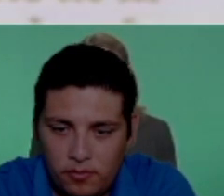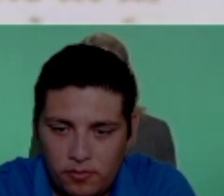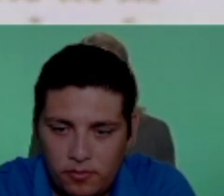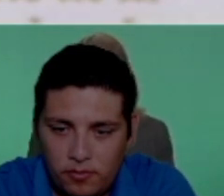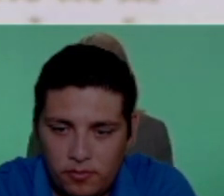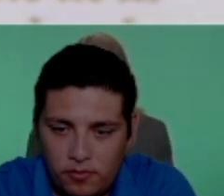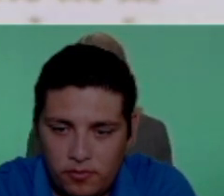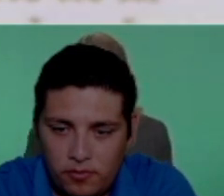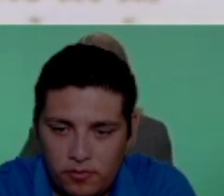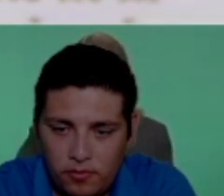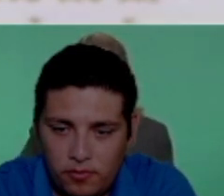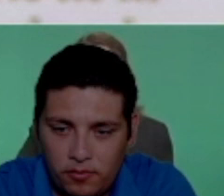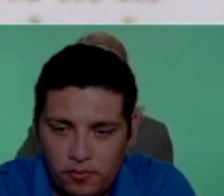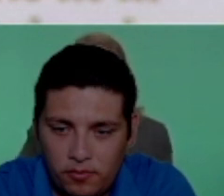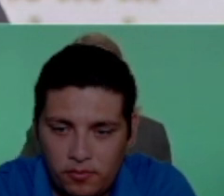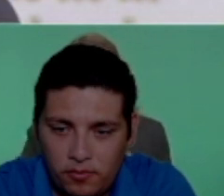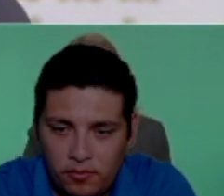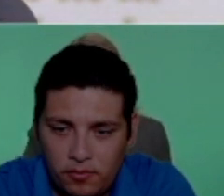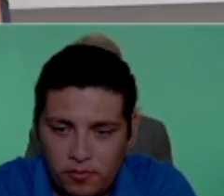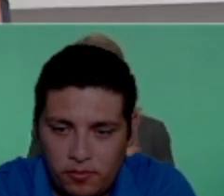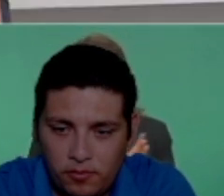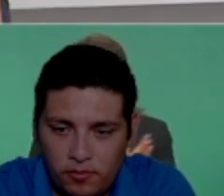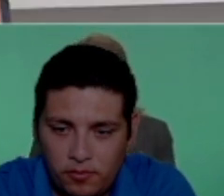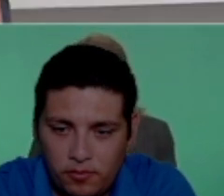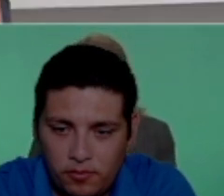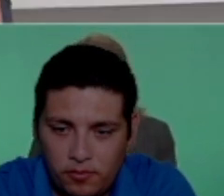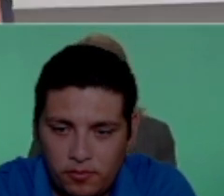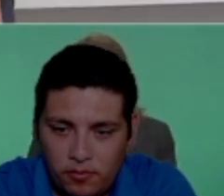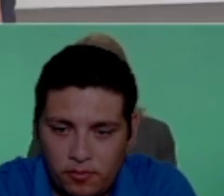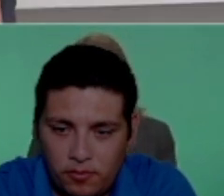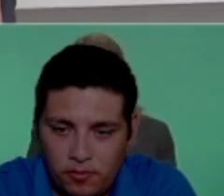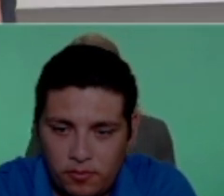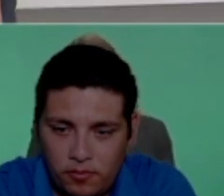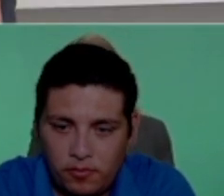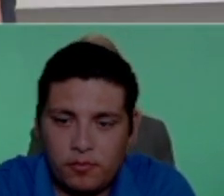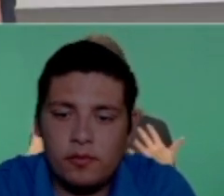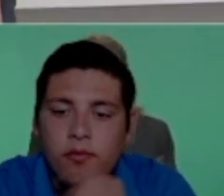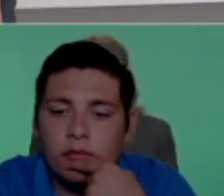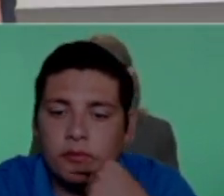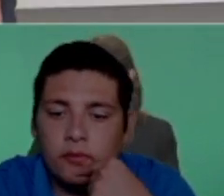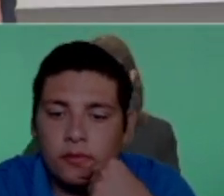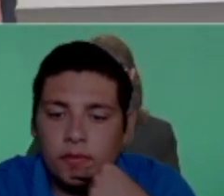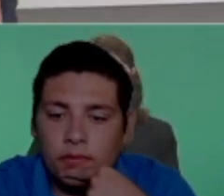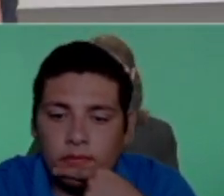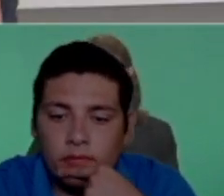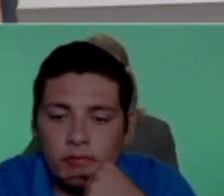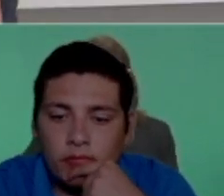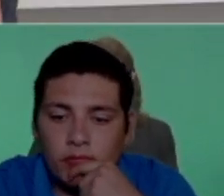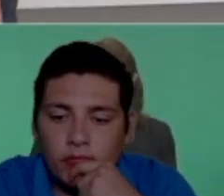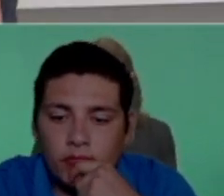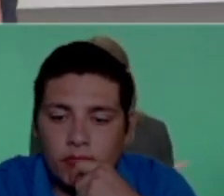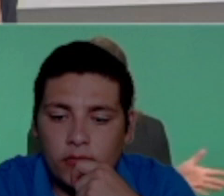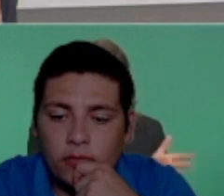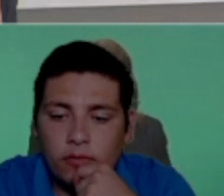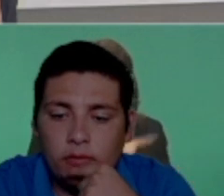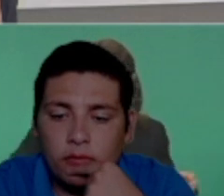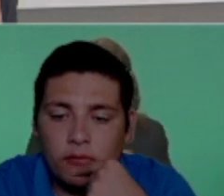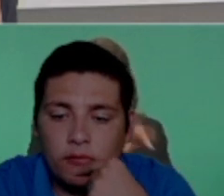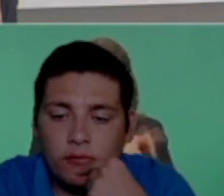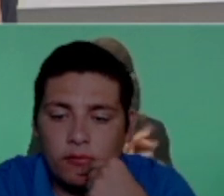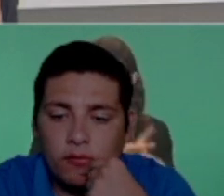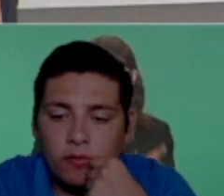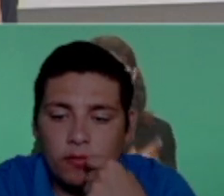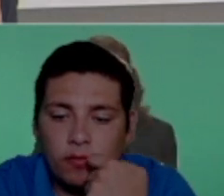Convertido en un boletín, un pasquín inmundo del conservadurismo